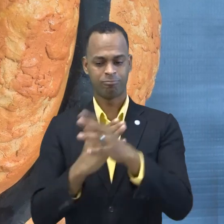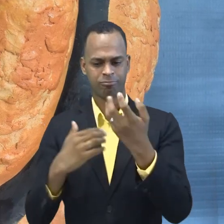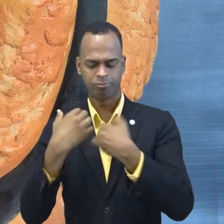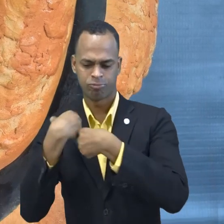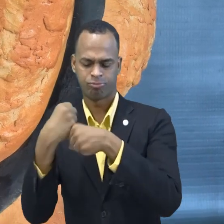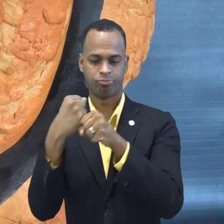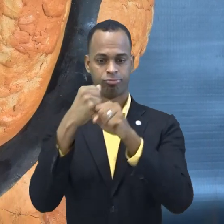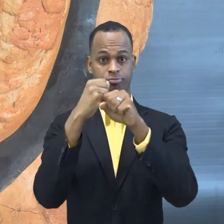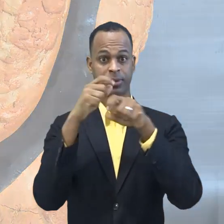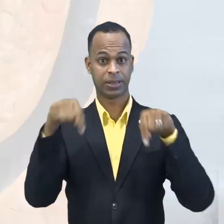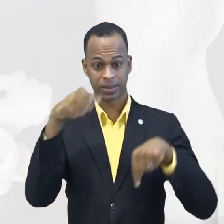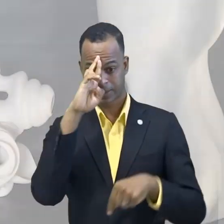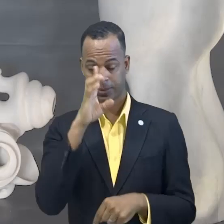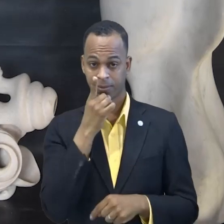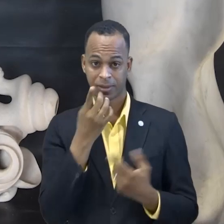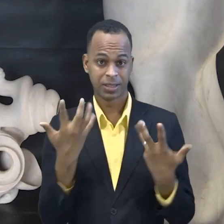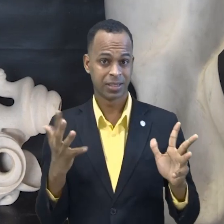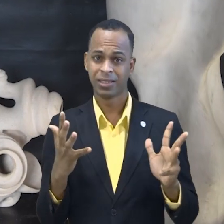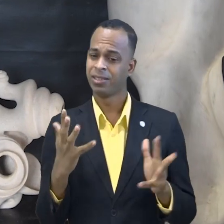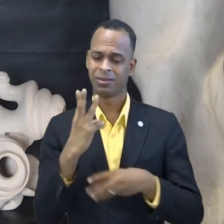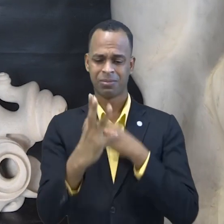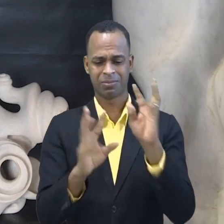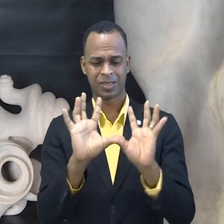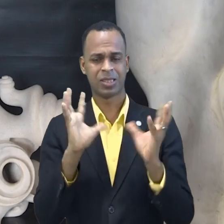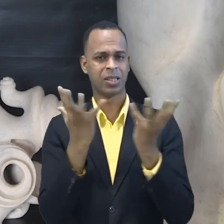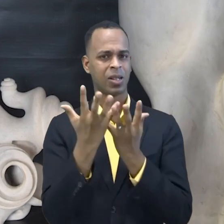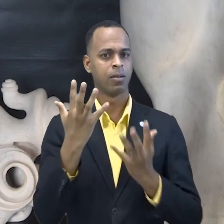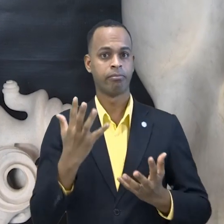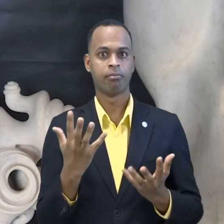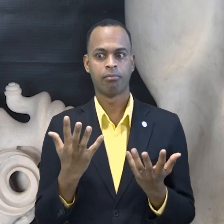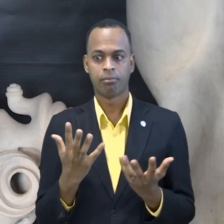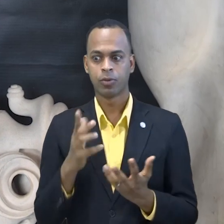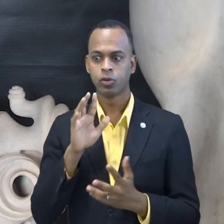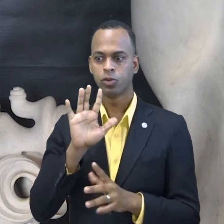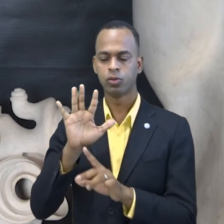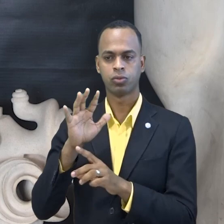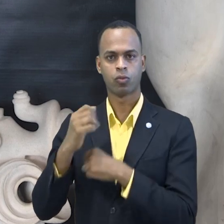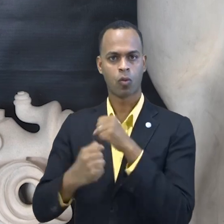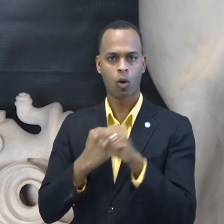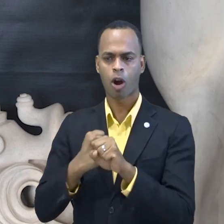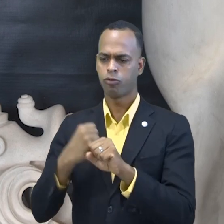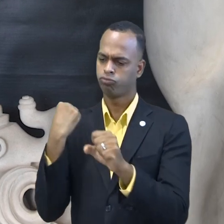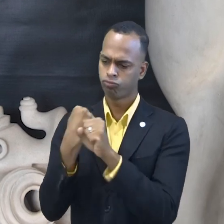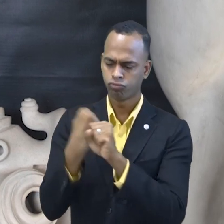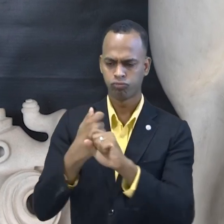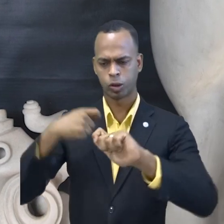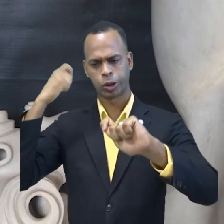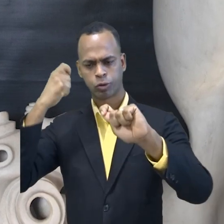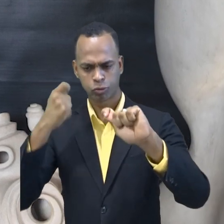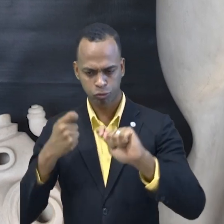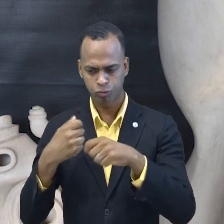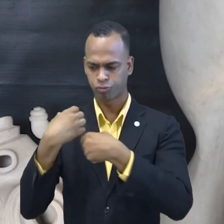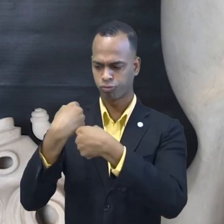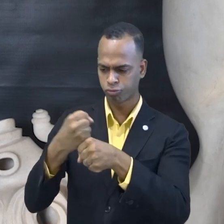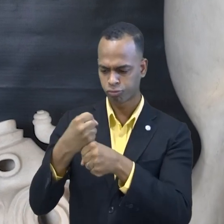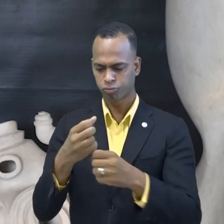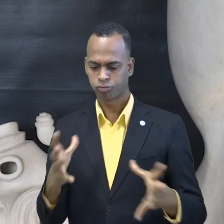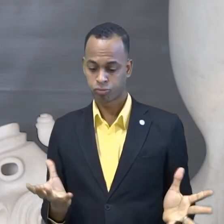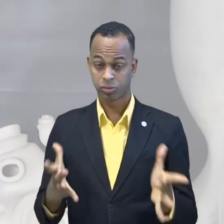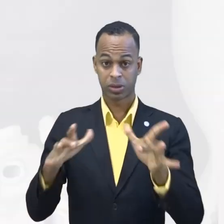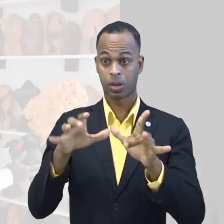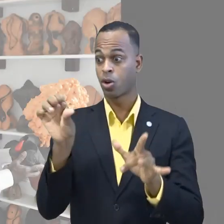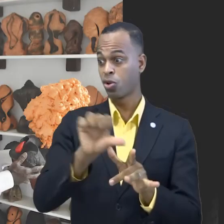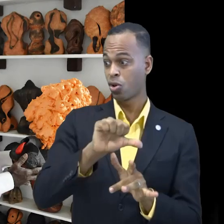representa un hito para las artes plásticas no solo de República Dominicana, sino del mundo. En todos sus años como estudioso de la